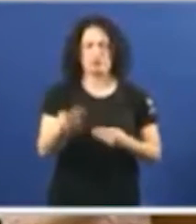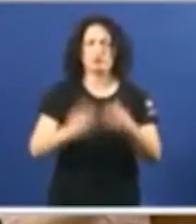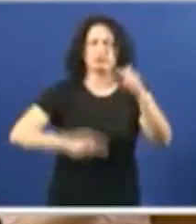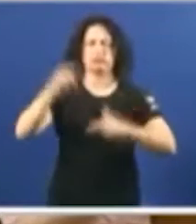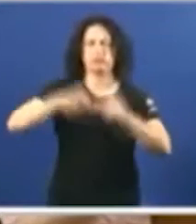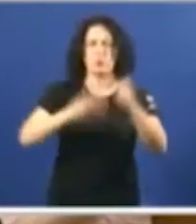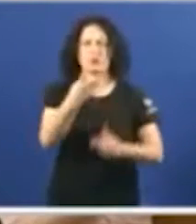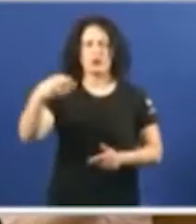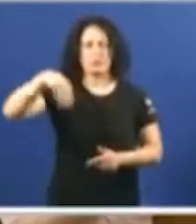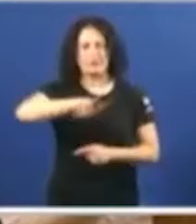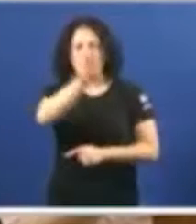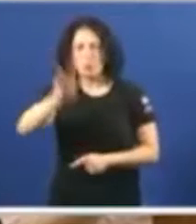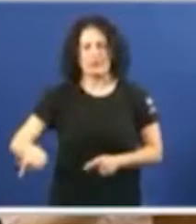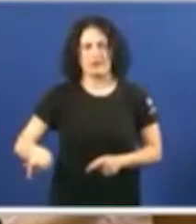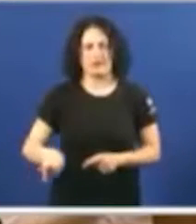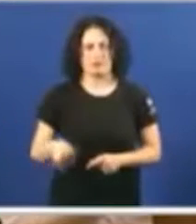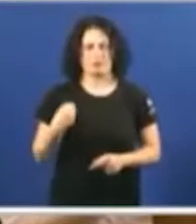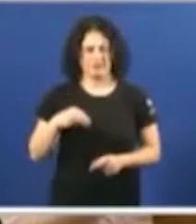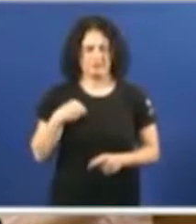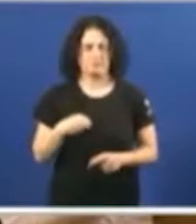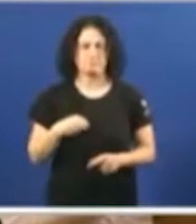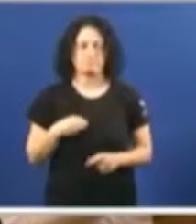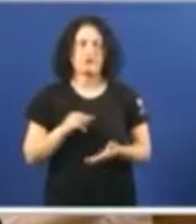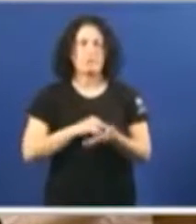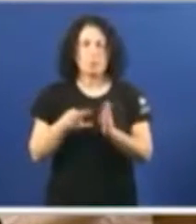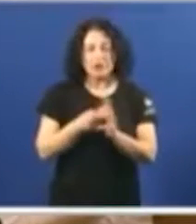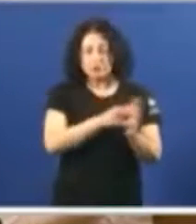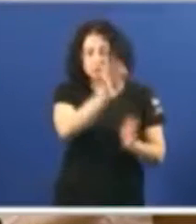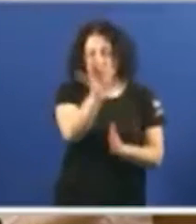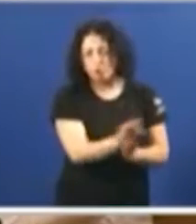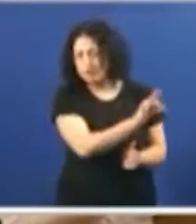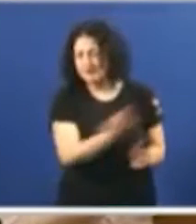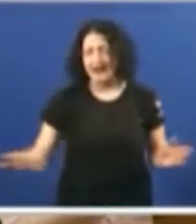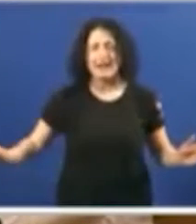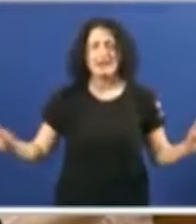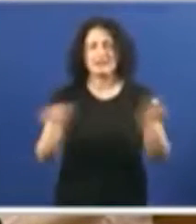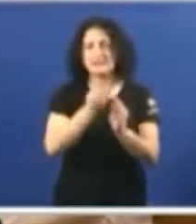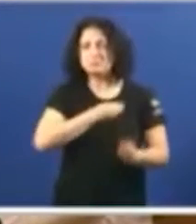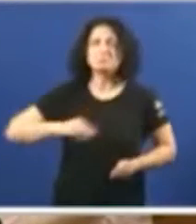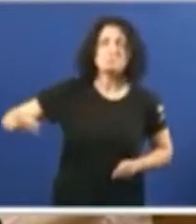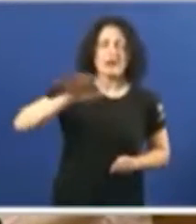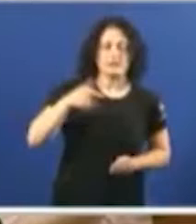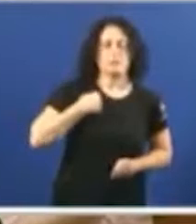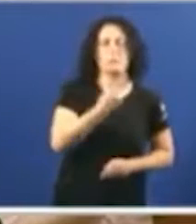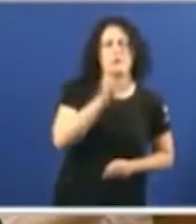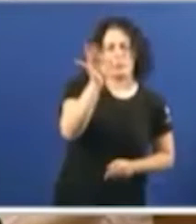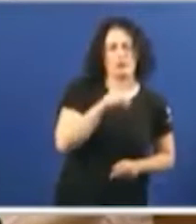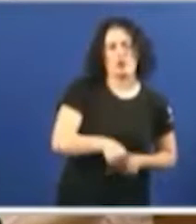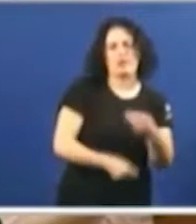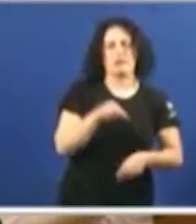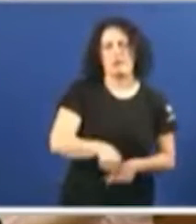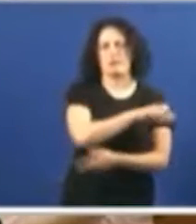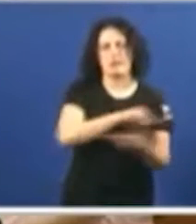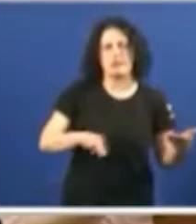da totalidade dos proxectos de todos os proxectos previstos en toda España. Fondos de